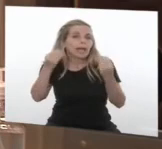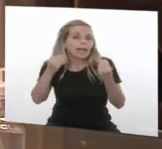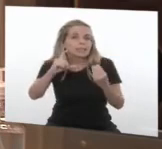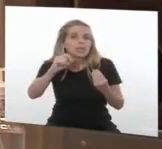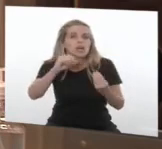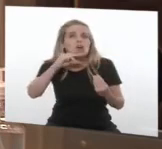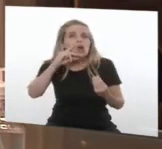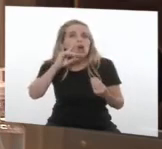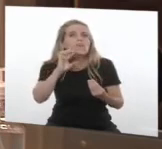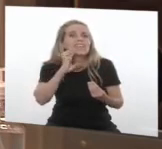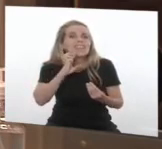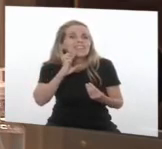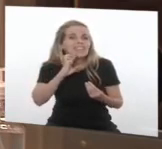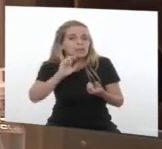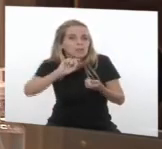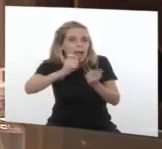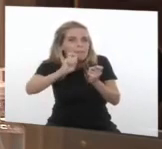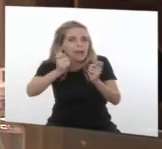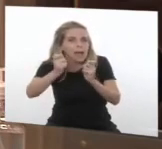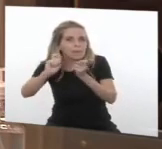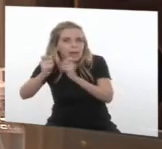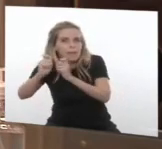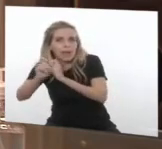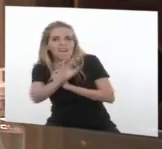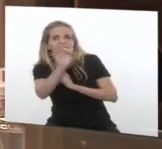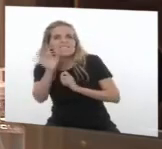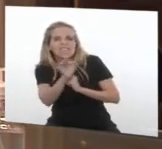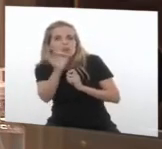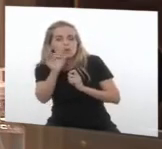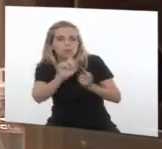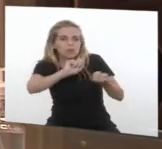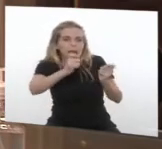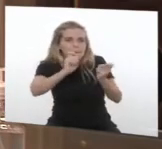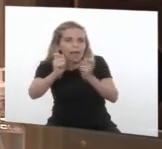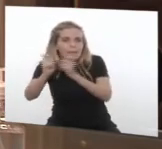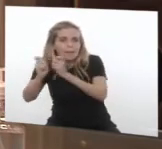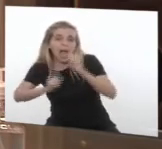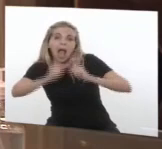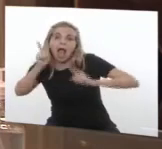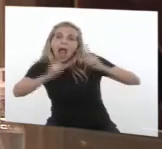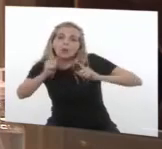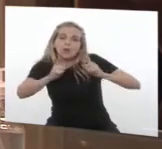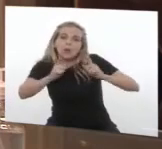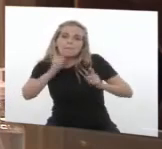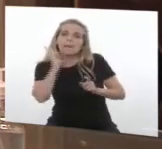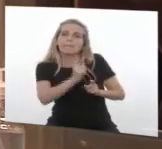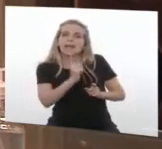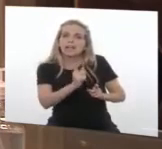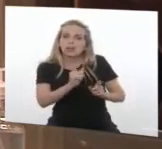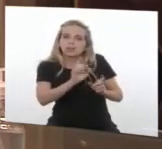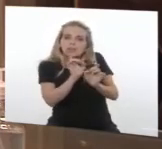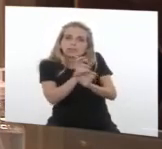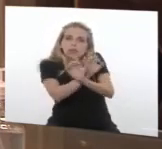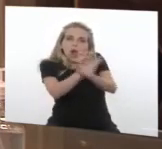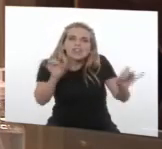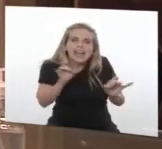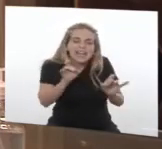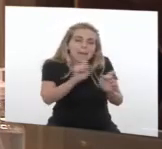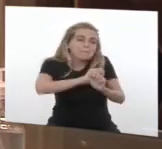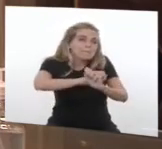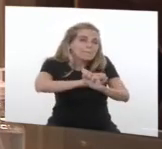al otro, pegado al otro. Esto es responsabilidad de nosotros. Si nosotros